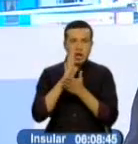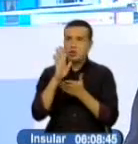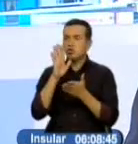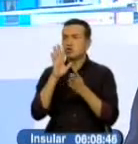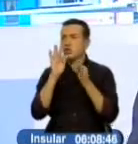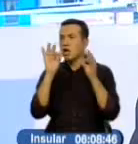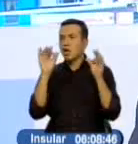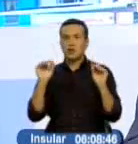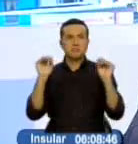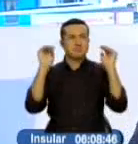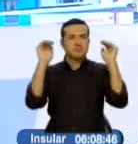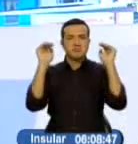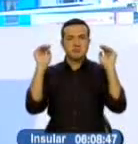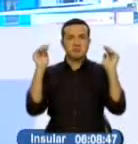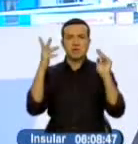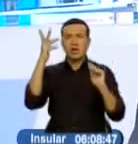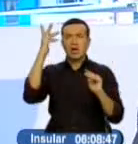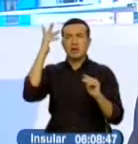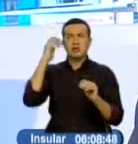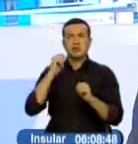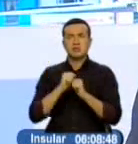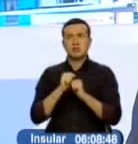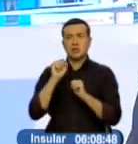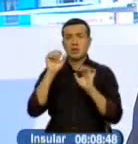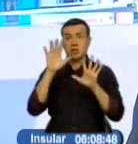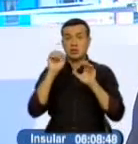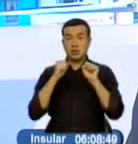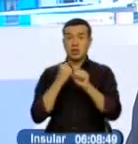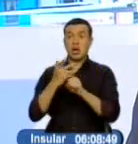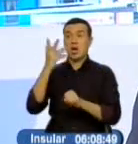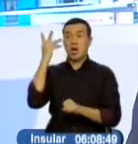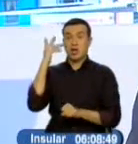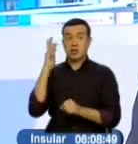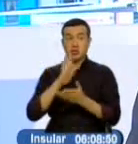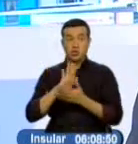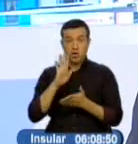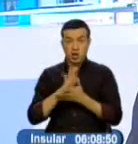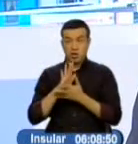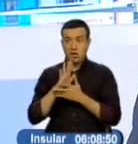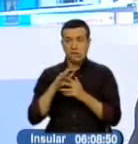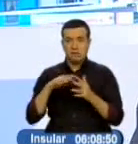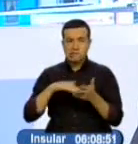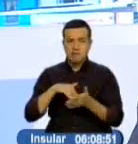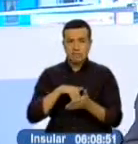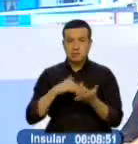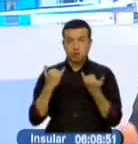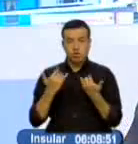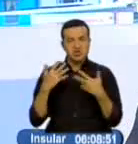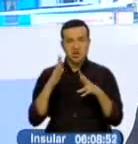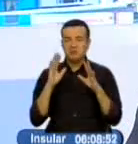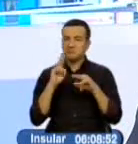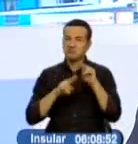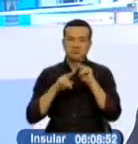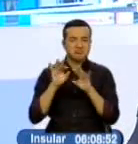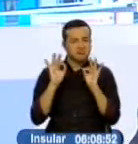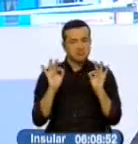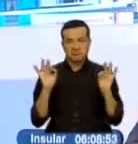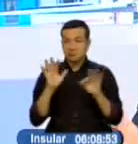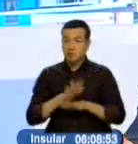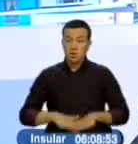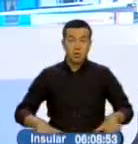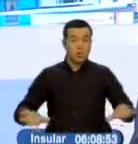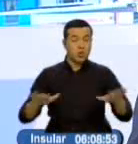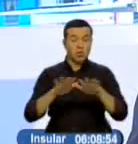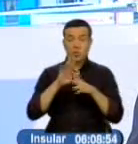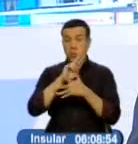mejor calidad que hace una década. Esa infraestructura ha permitido generar mayores niveles de cobertura en todos